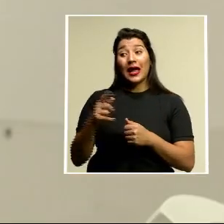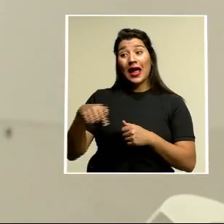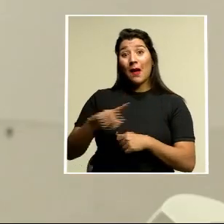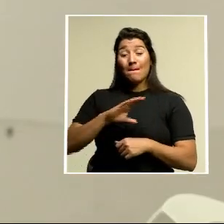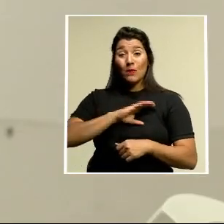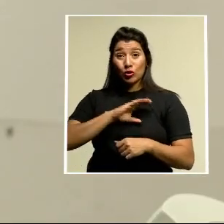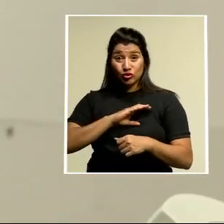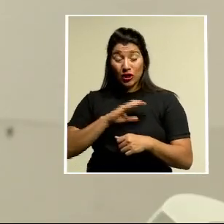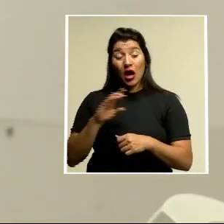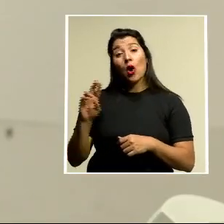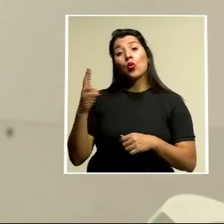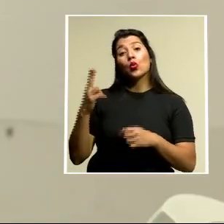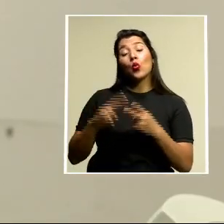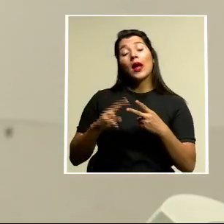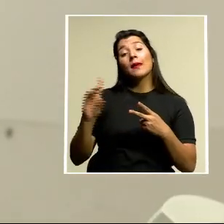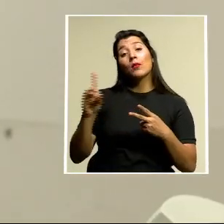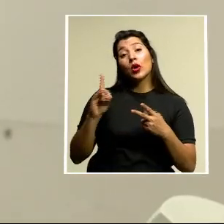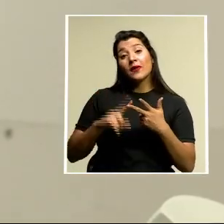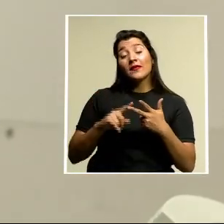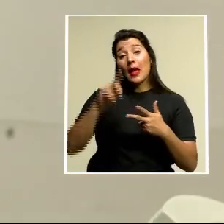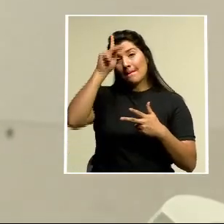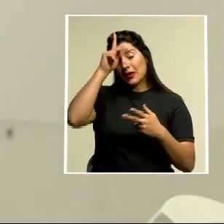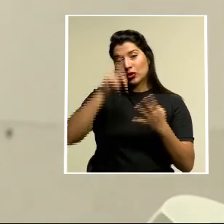incluye la salida del régimen.